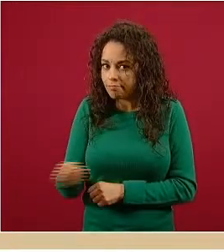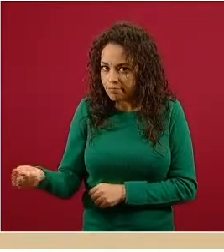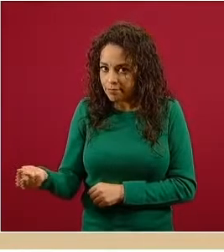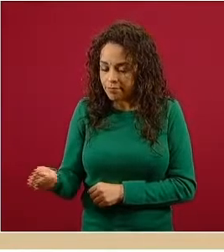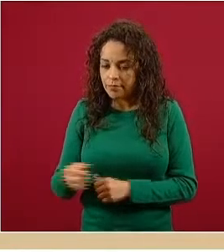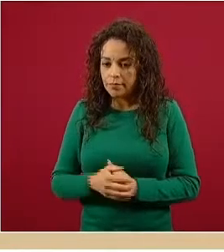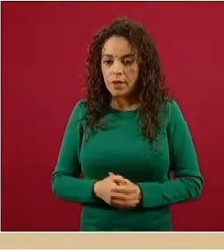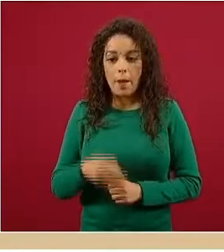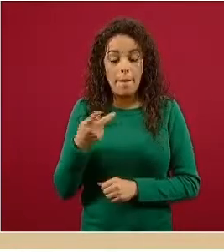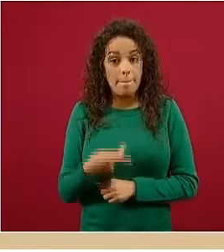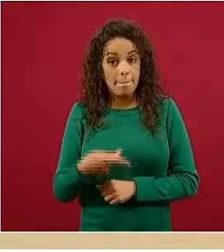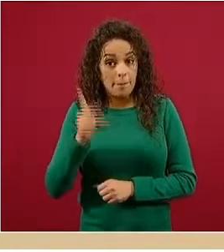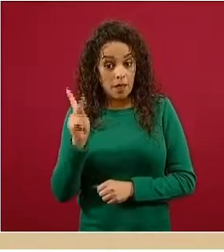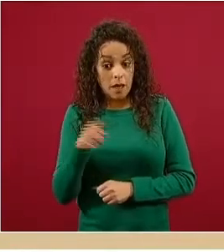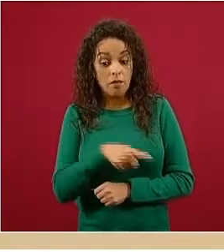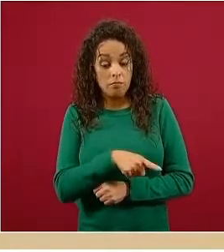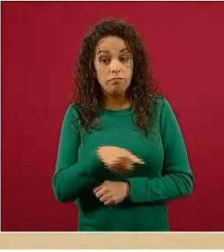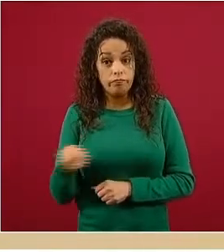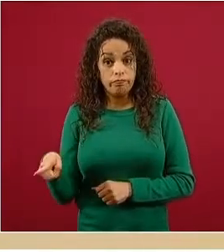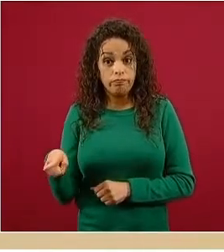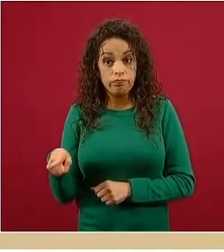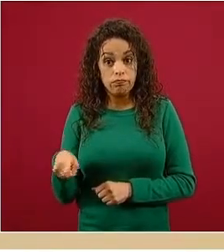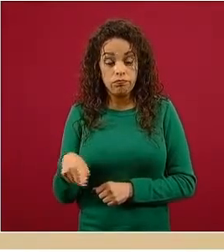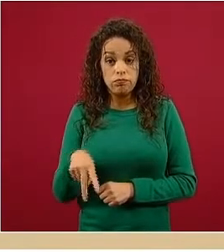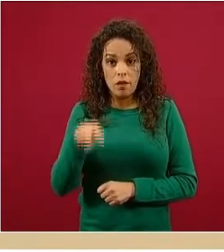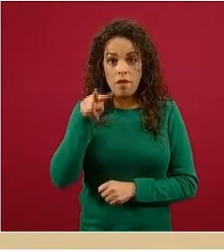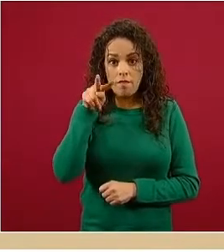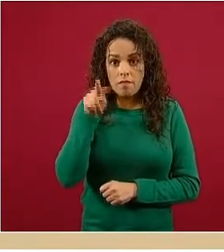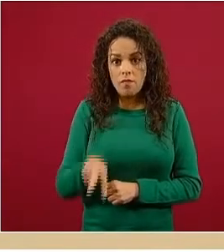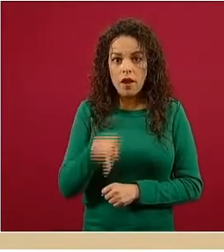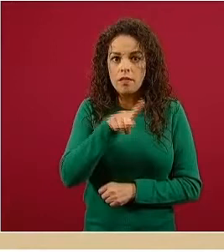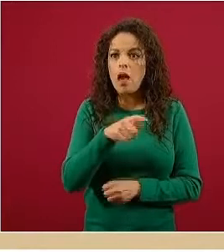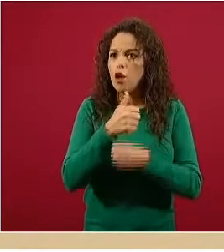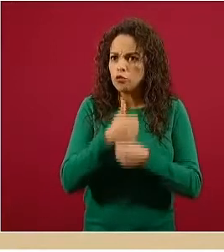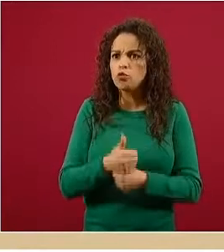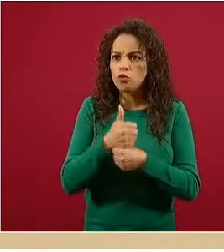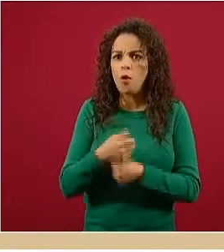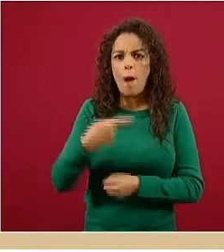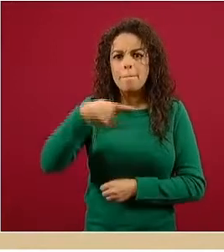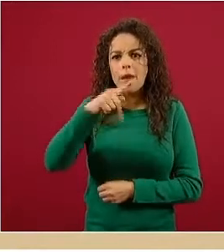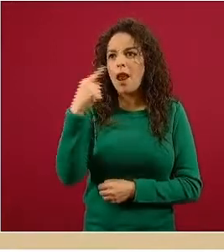algún trámite, ese tipo de acciones